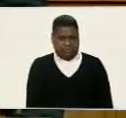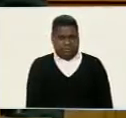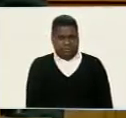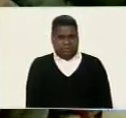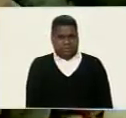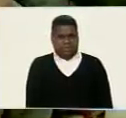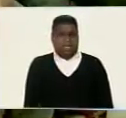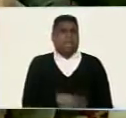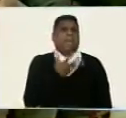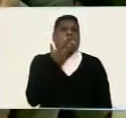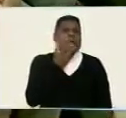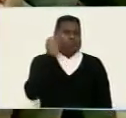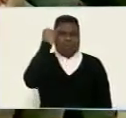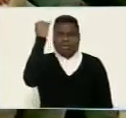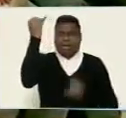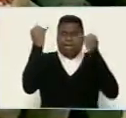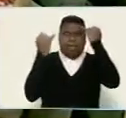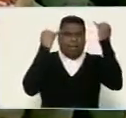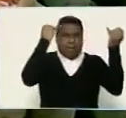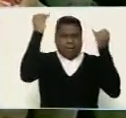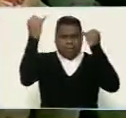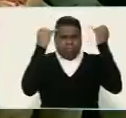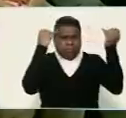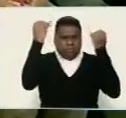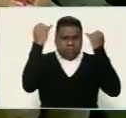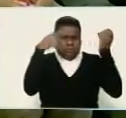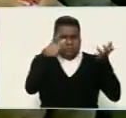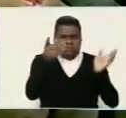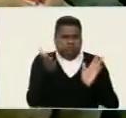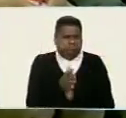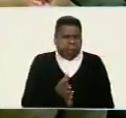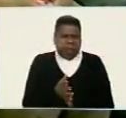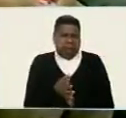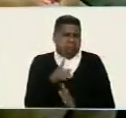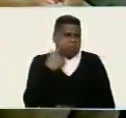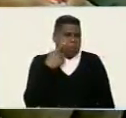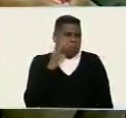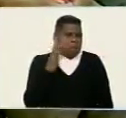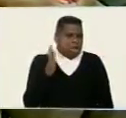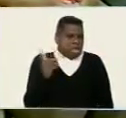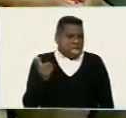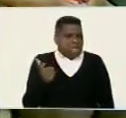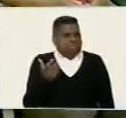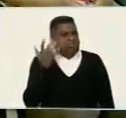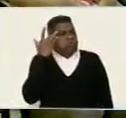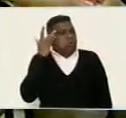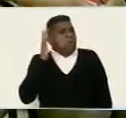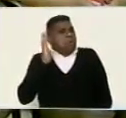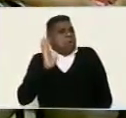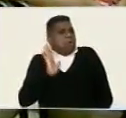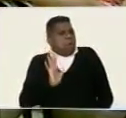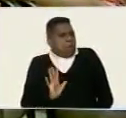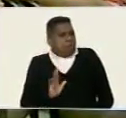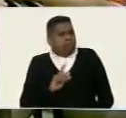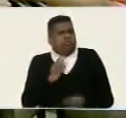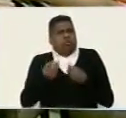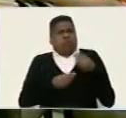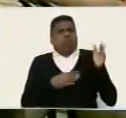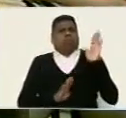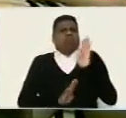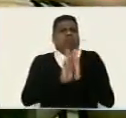de ideas, lo que en verdad se nos parezca que sería una buena oportunidad para avanzar en este proceso